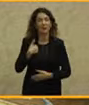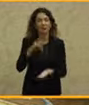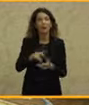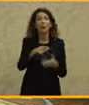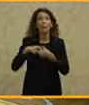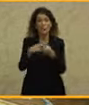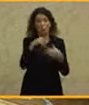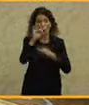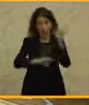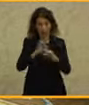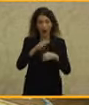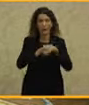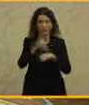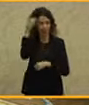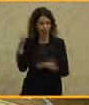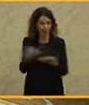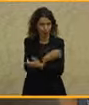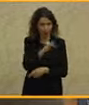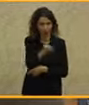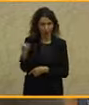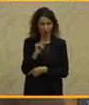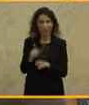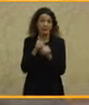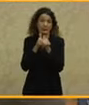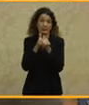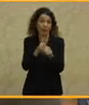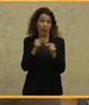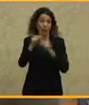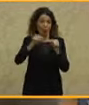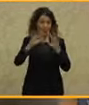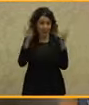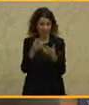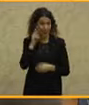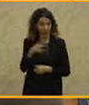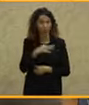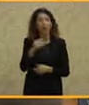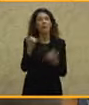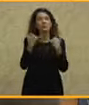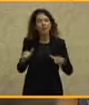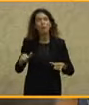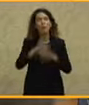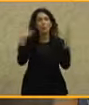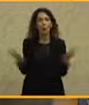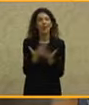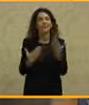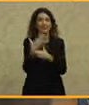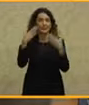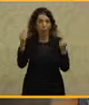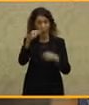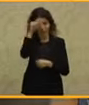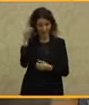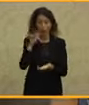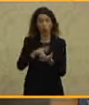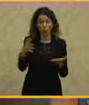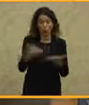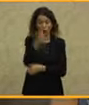miembros de esta organización, amigos y amigas que están siguiendo desde la distancia este acto de proclamación del Día Mundial de la Salud Mental. A todos